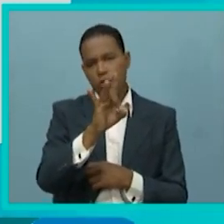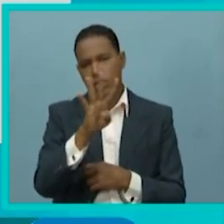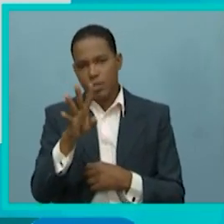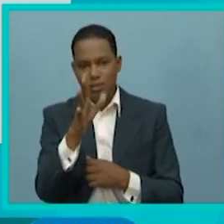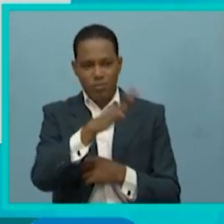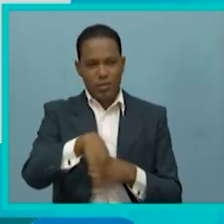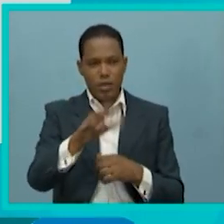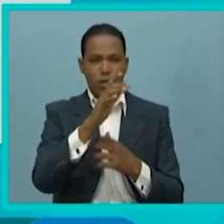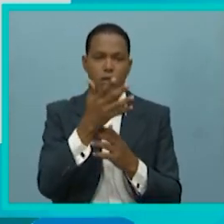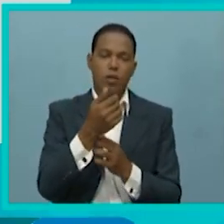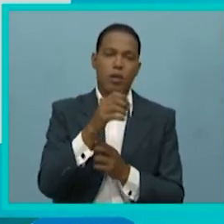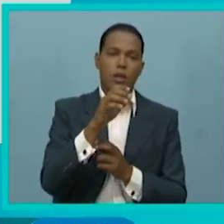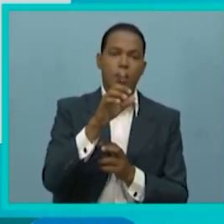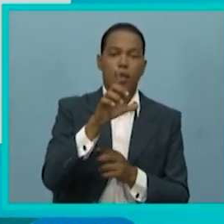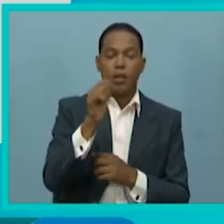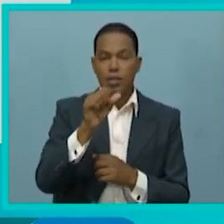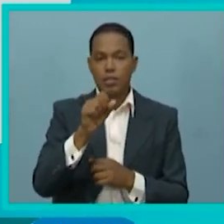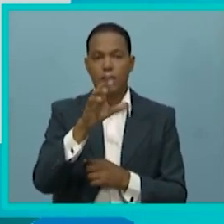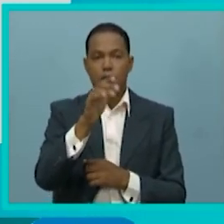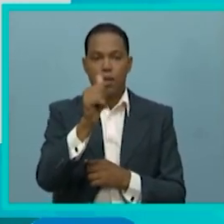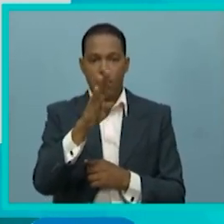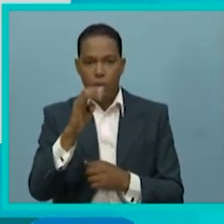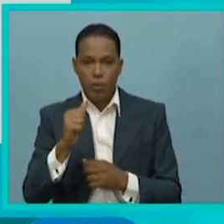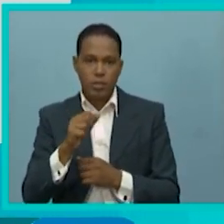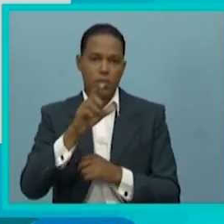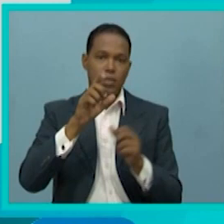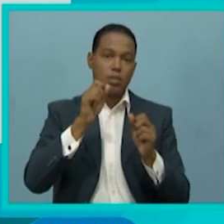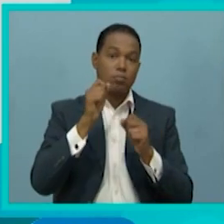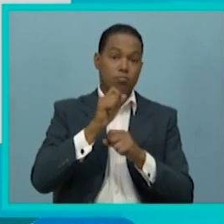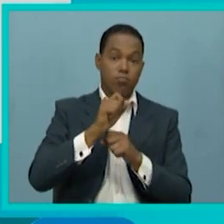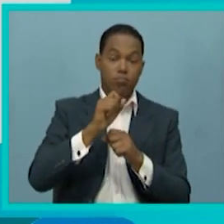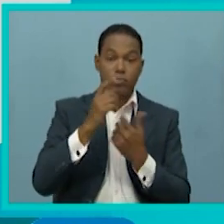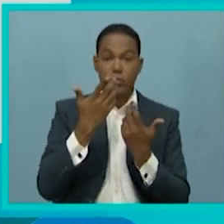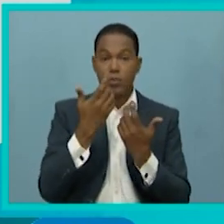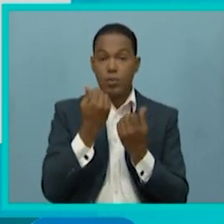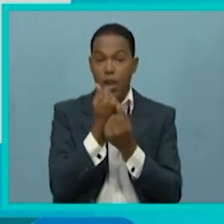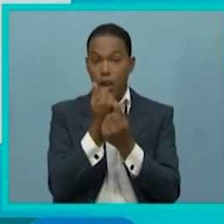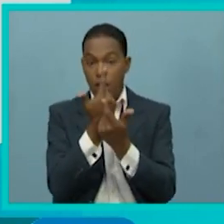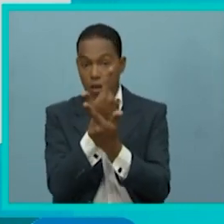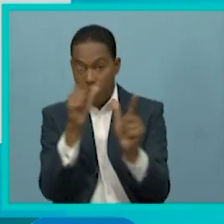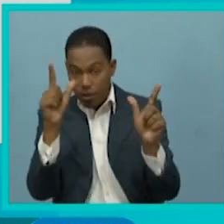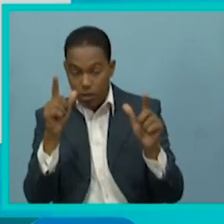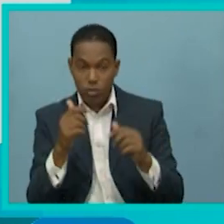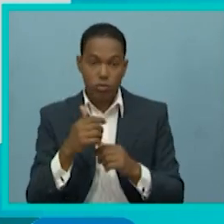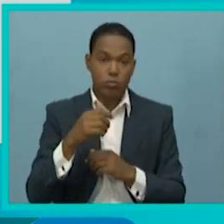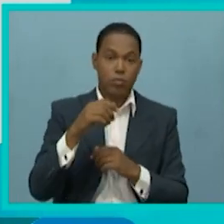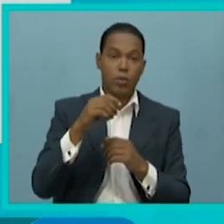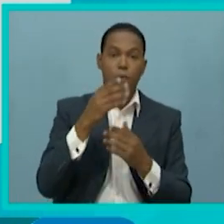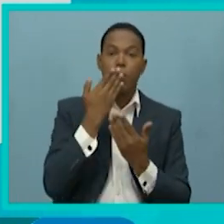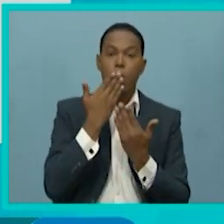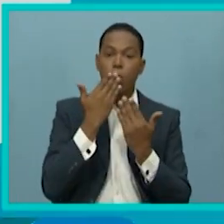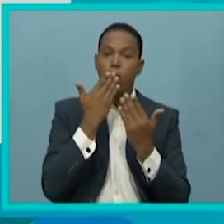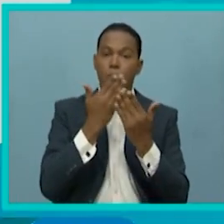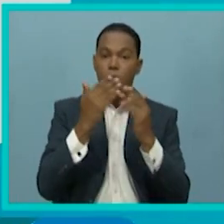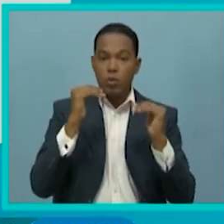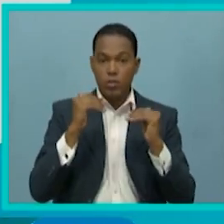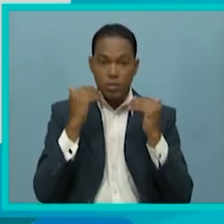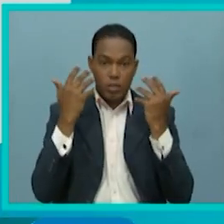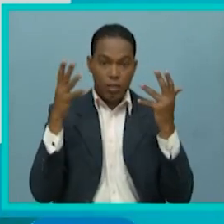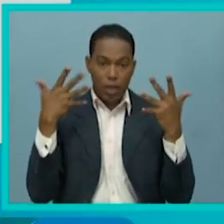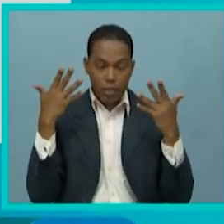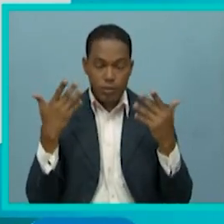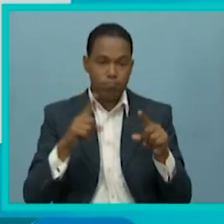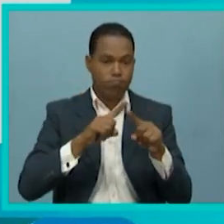Caobas, El Enriquillo, El Holguín, Libertador y Buenos Aires, quienes al momento de su detención no portaban ningún tipo de documentación